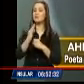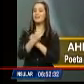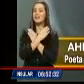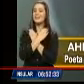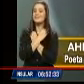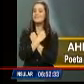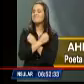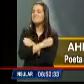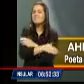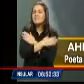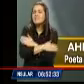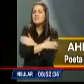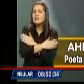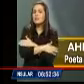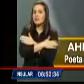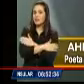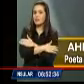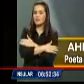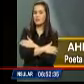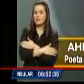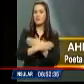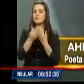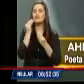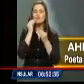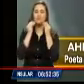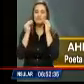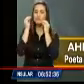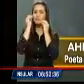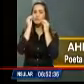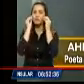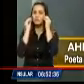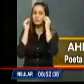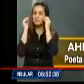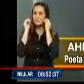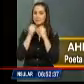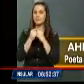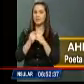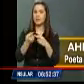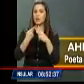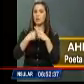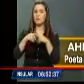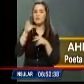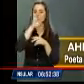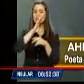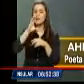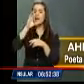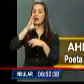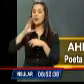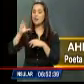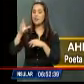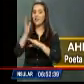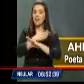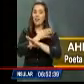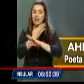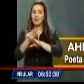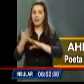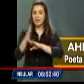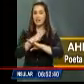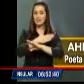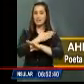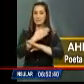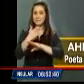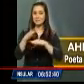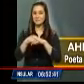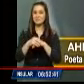a los tres criaturas, reparto mis besos, comenzamos a cantar la canción famosa de Timón